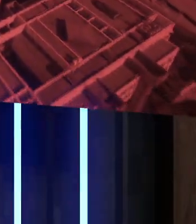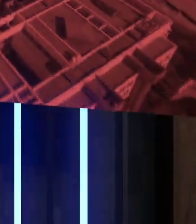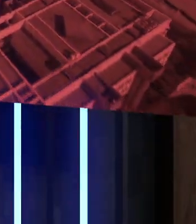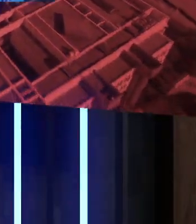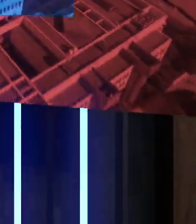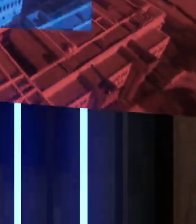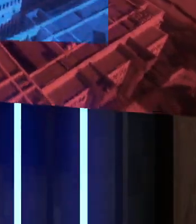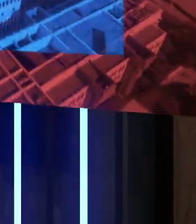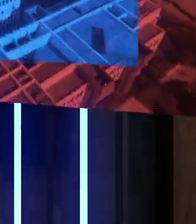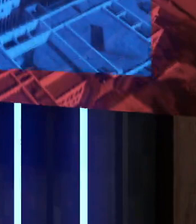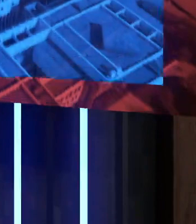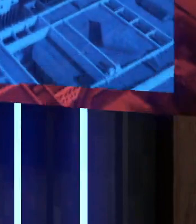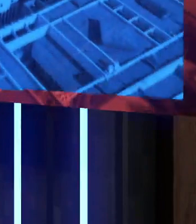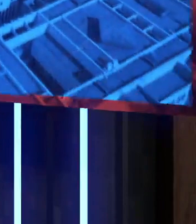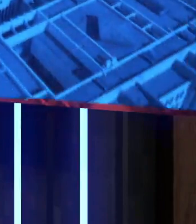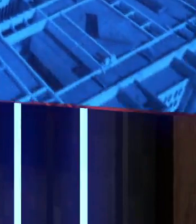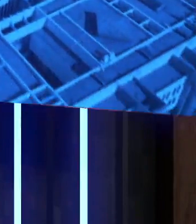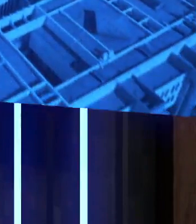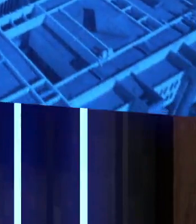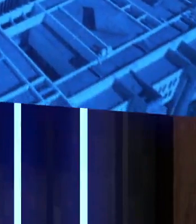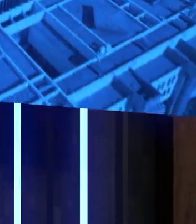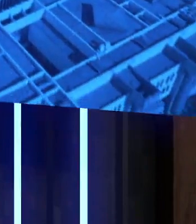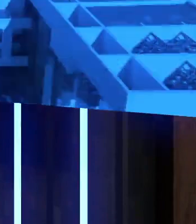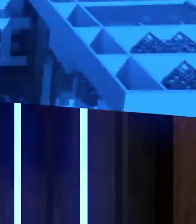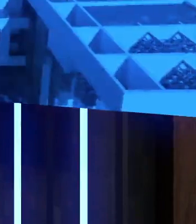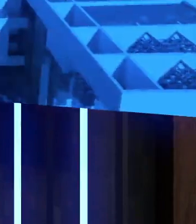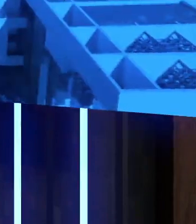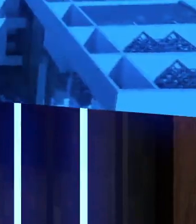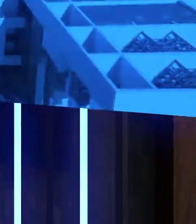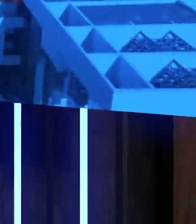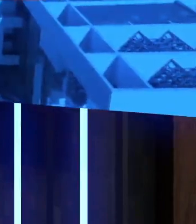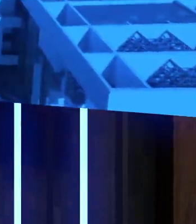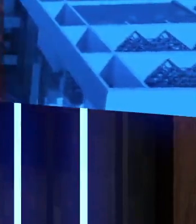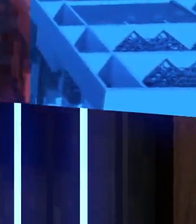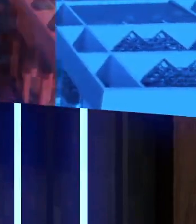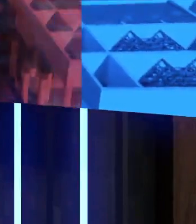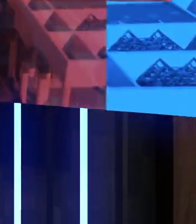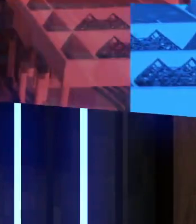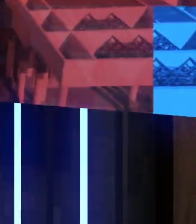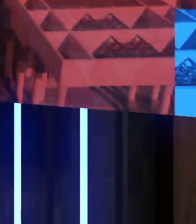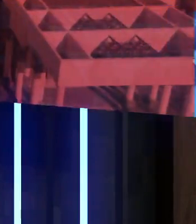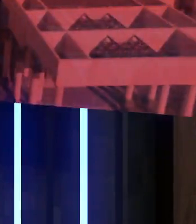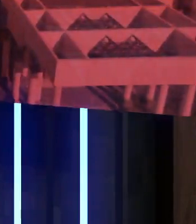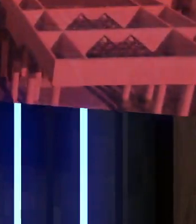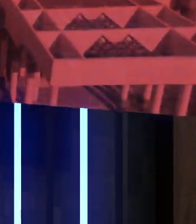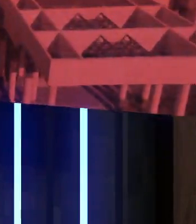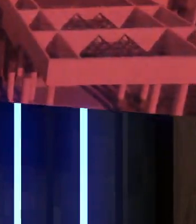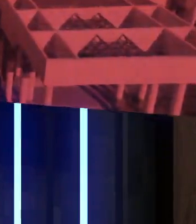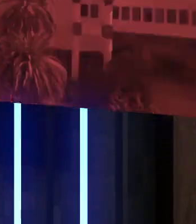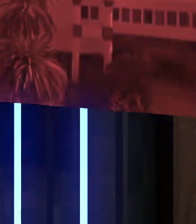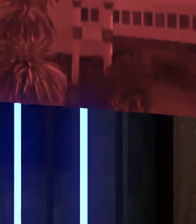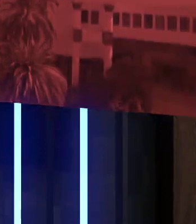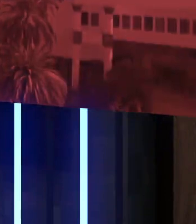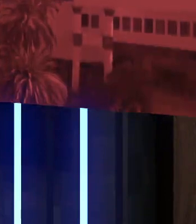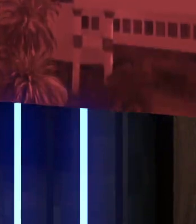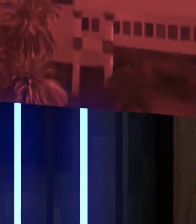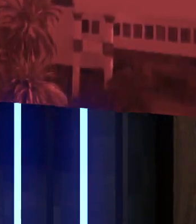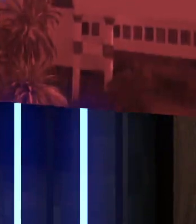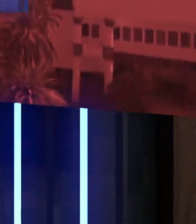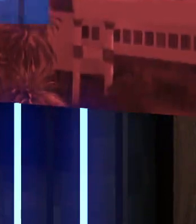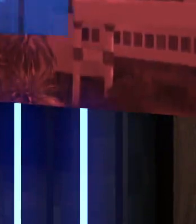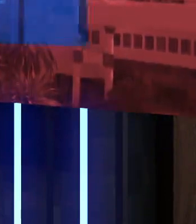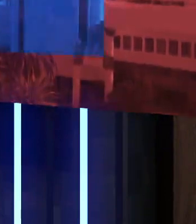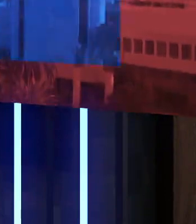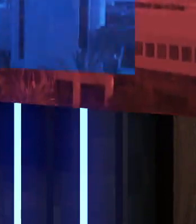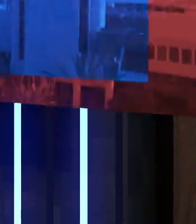quedó pendiente crea un sistema denominado clase media protegida, consistente en un modelo de gestión intersectorial dependiente